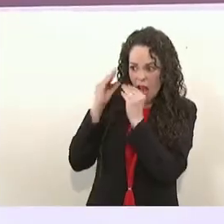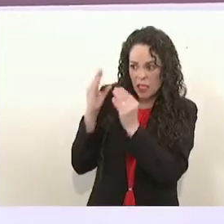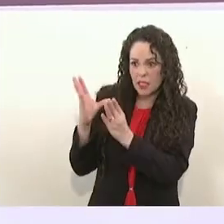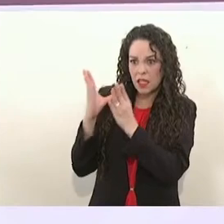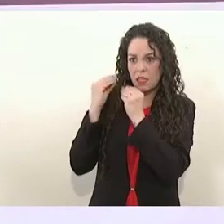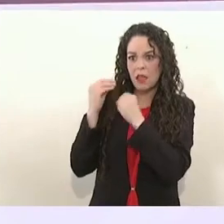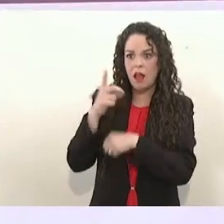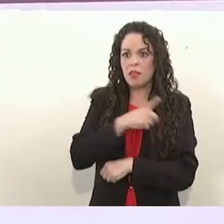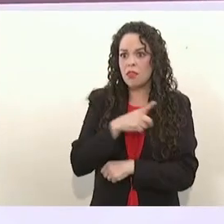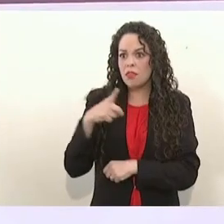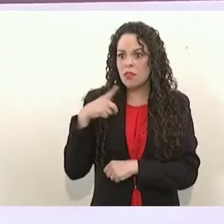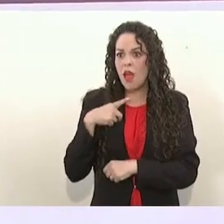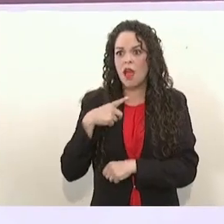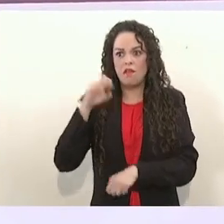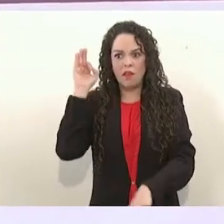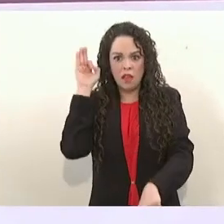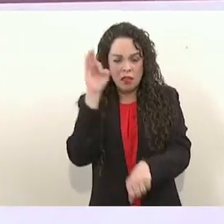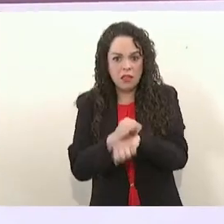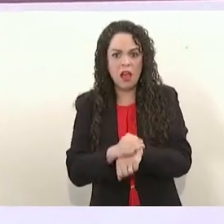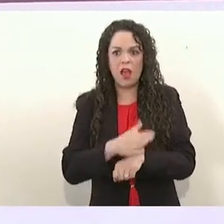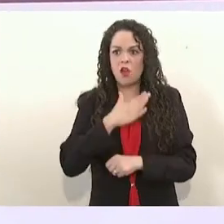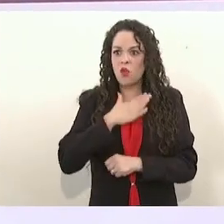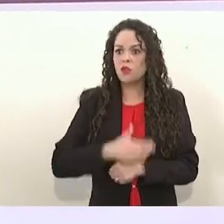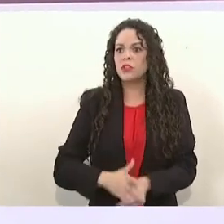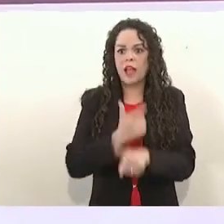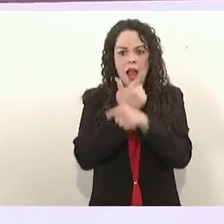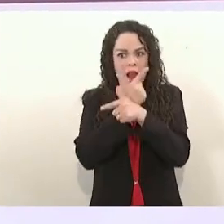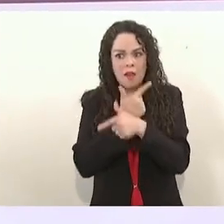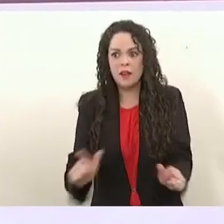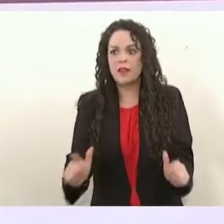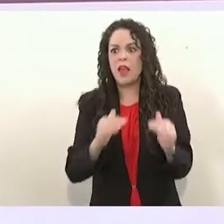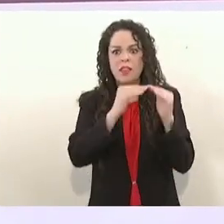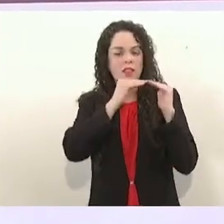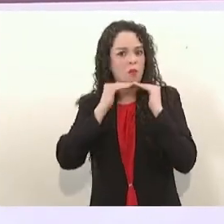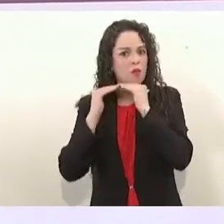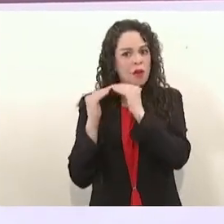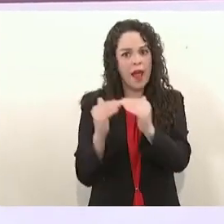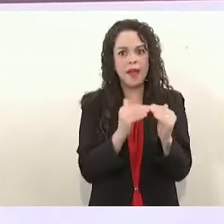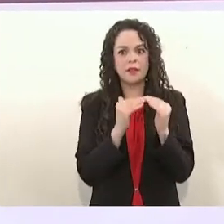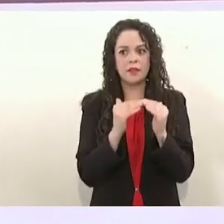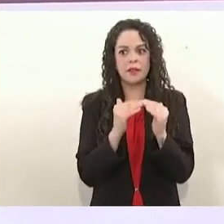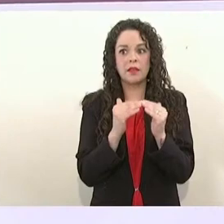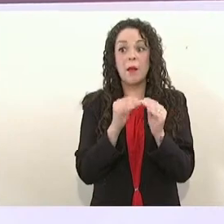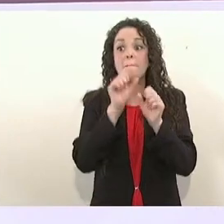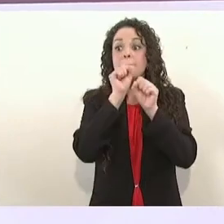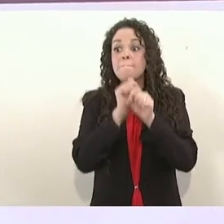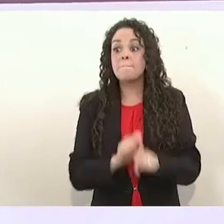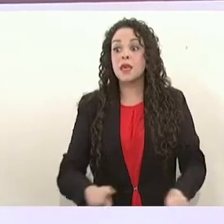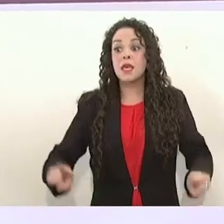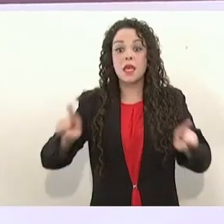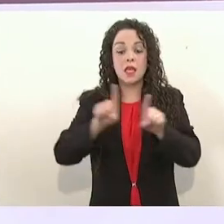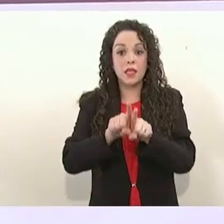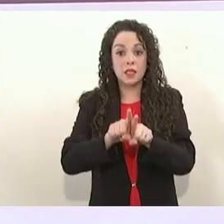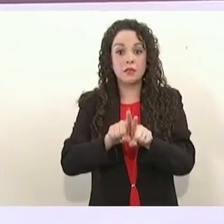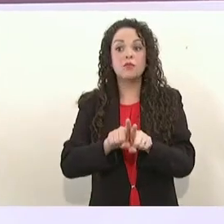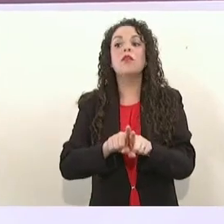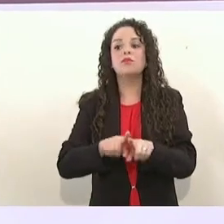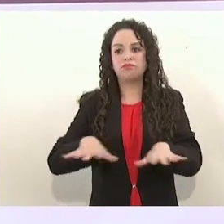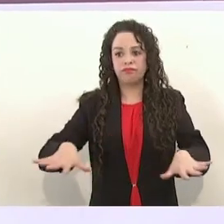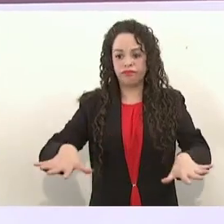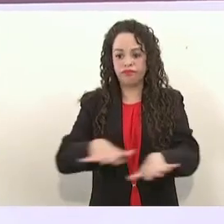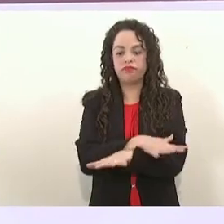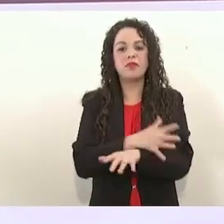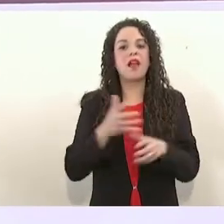libertad, por la democracia, por la soberanía, hicieron también en su momento las